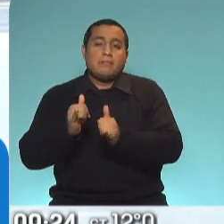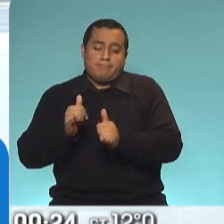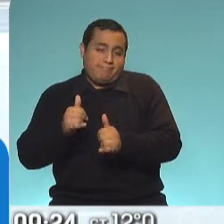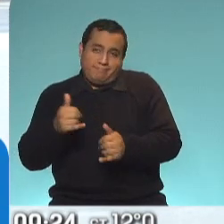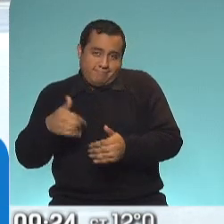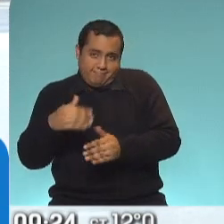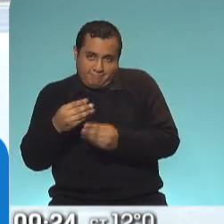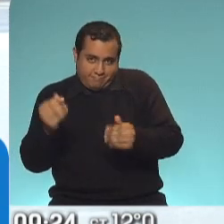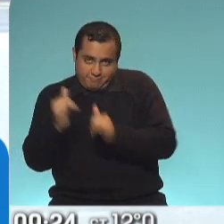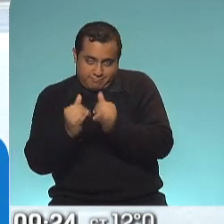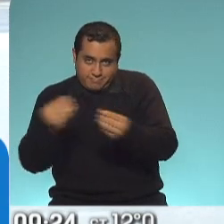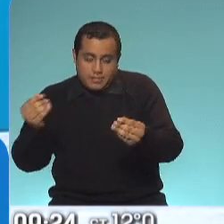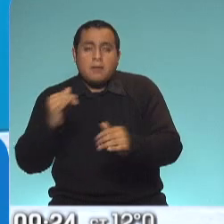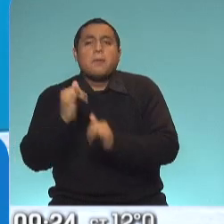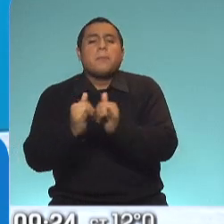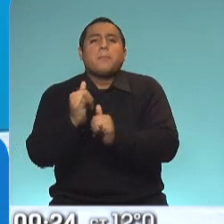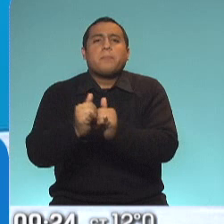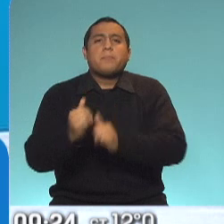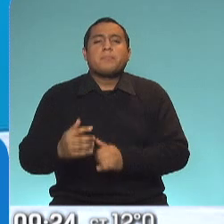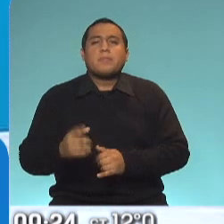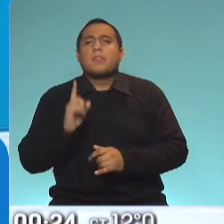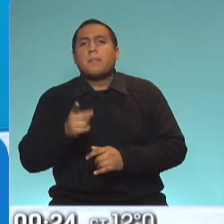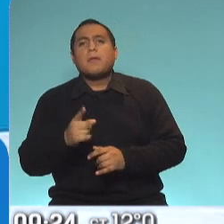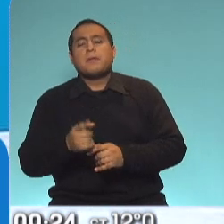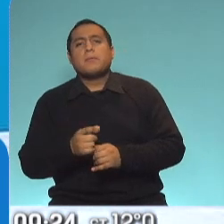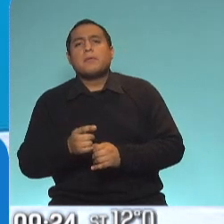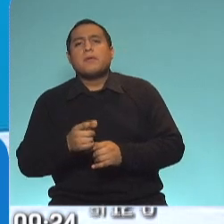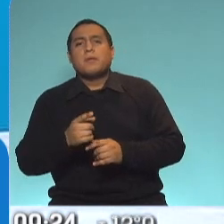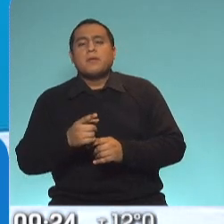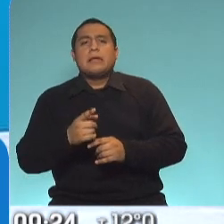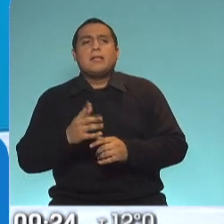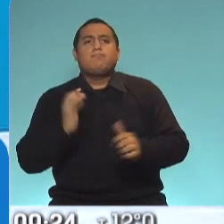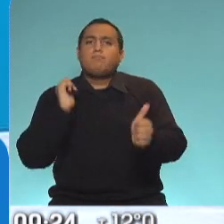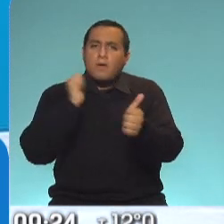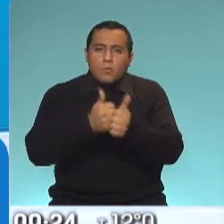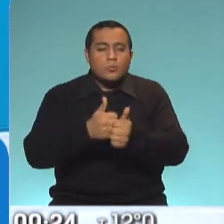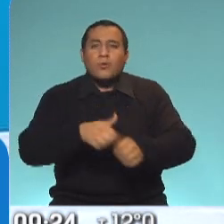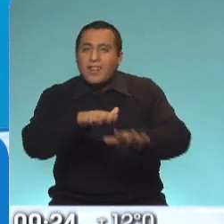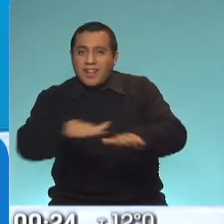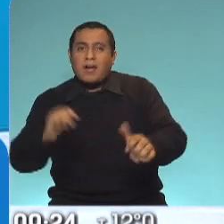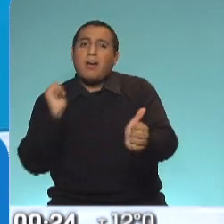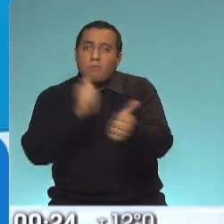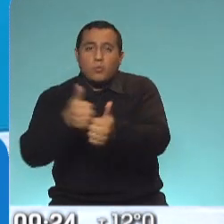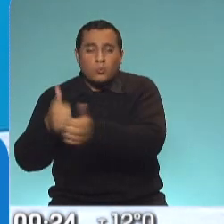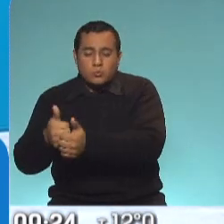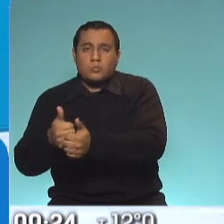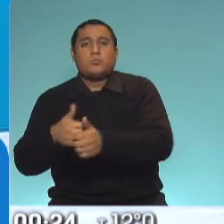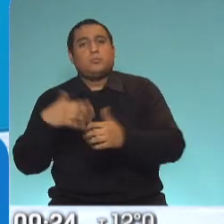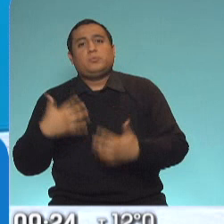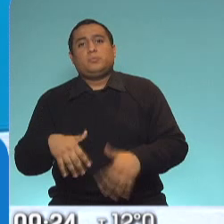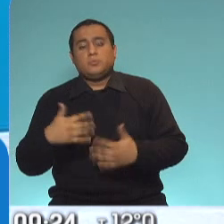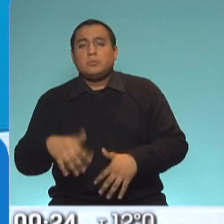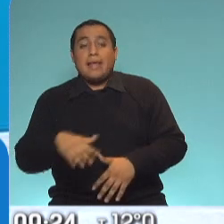terminaría, es todo lo que tiene que ver con el maltrato y el abuso sexual en la infancia. Cuando hablamos de abuso sexual